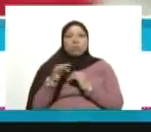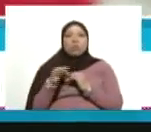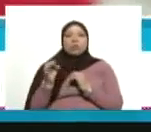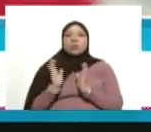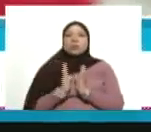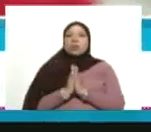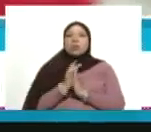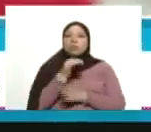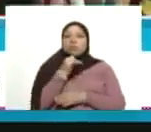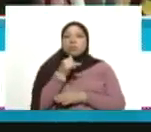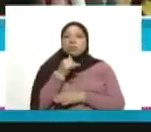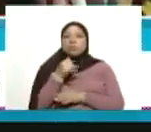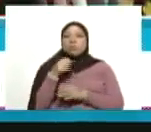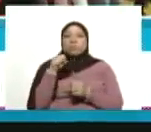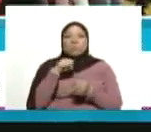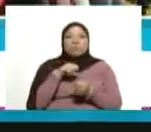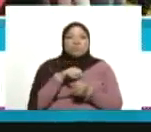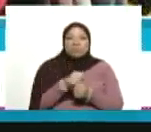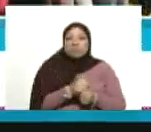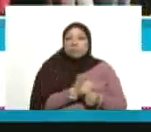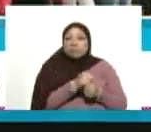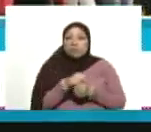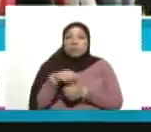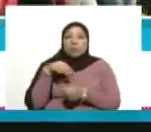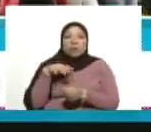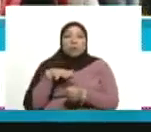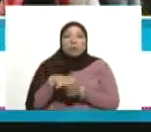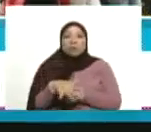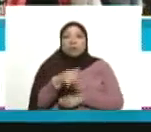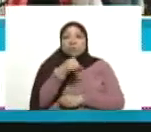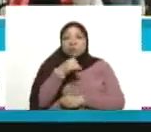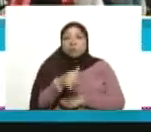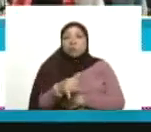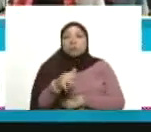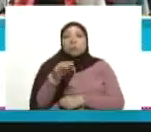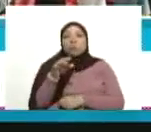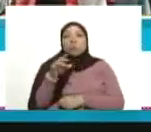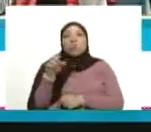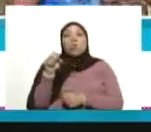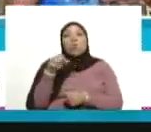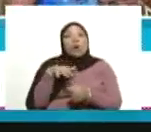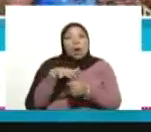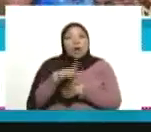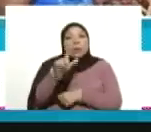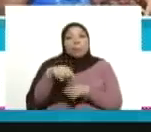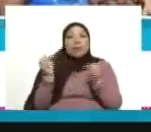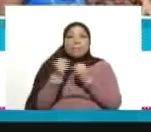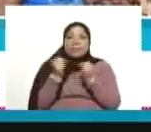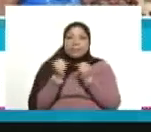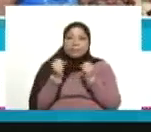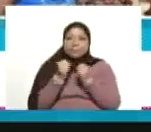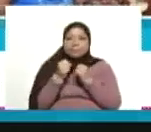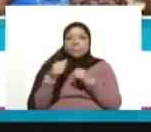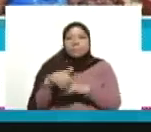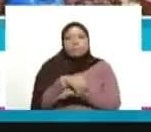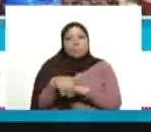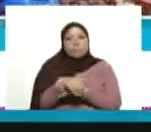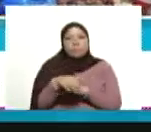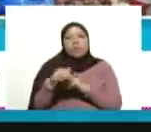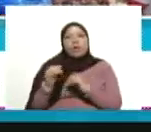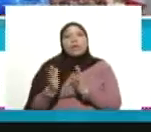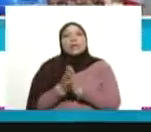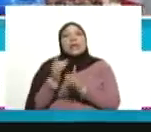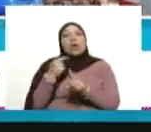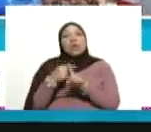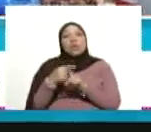Mariño. En Del Tamacuro, parroquia José Vidal Marcano, Tucupita. En Mérida, avenida Perimetral, Santa Cruz de